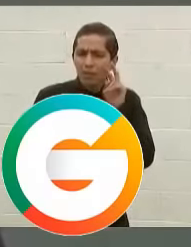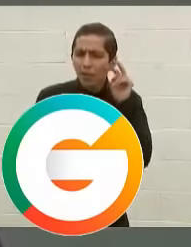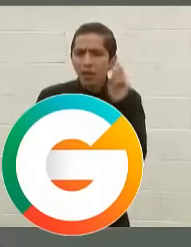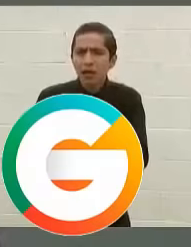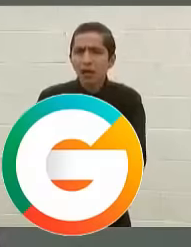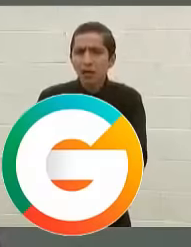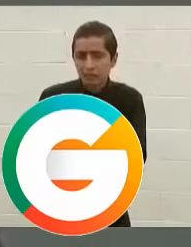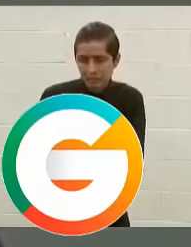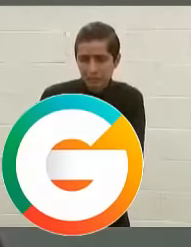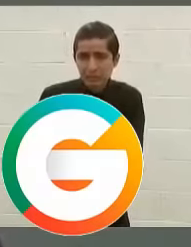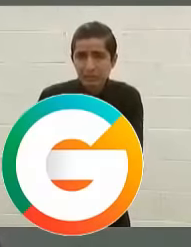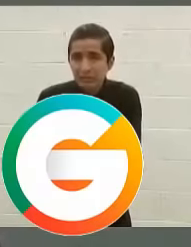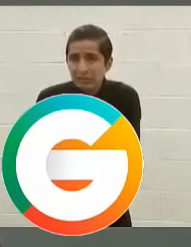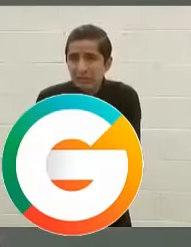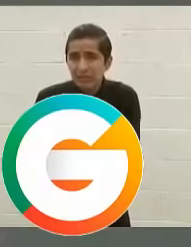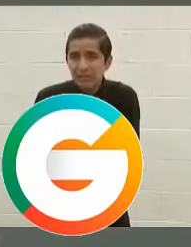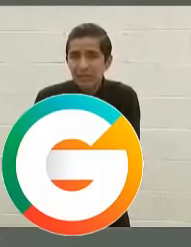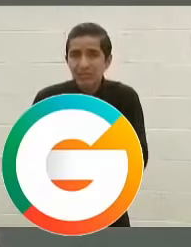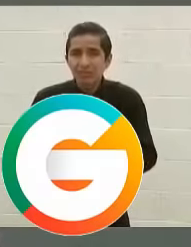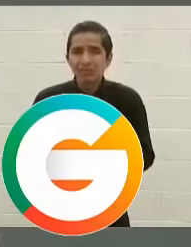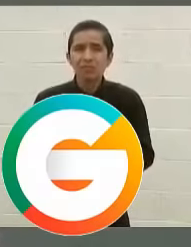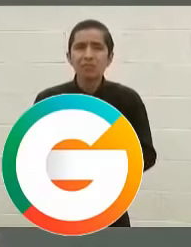que en una